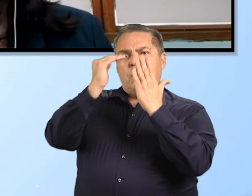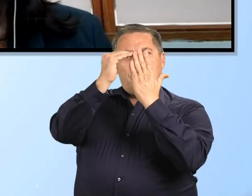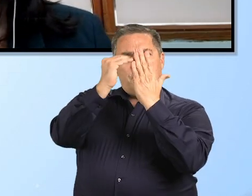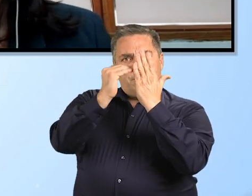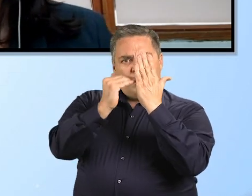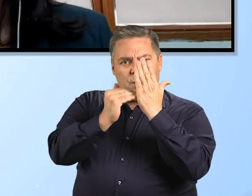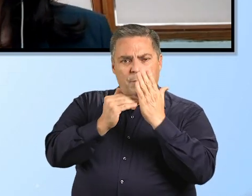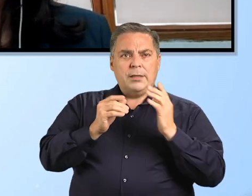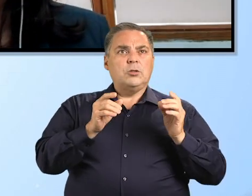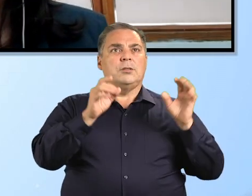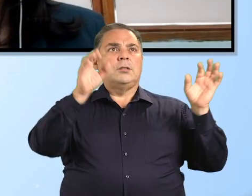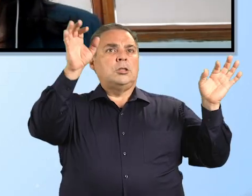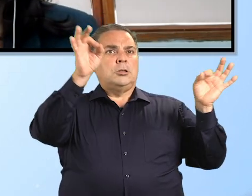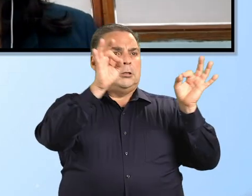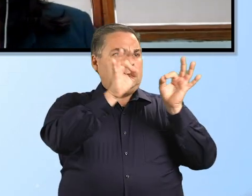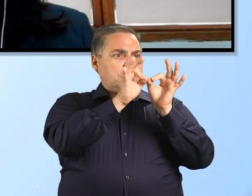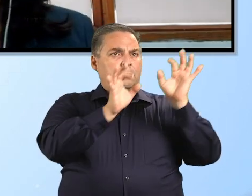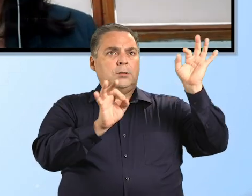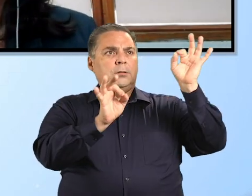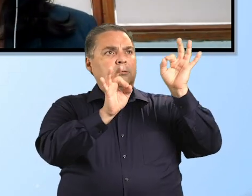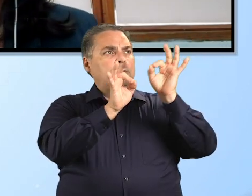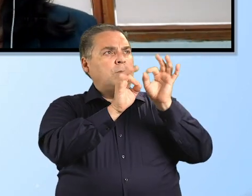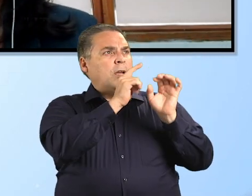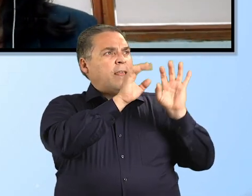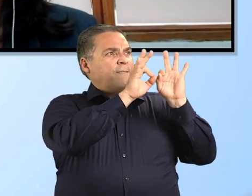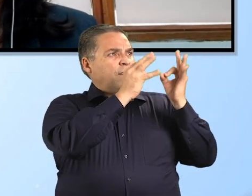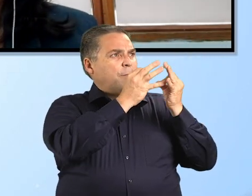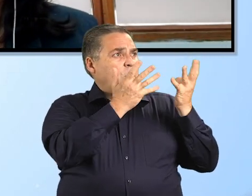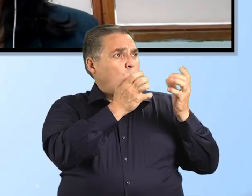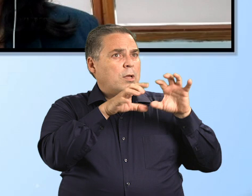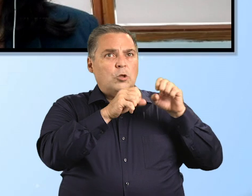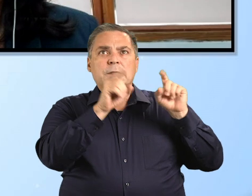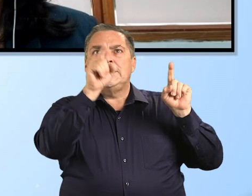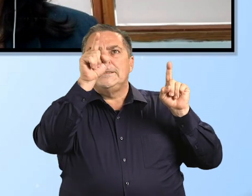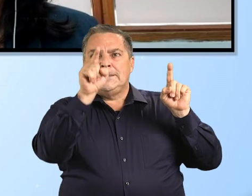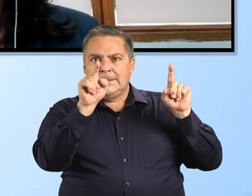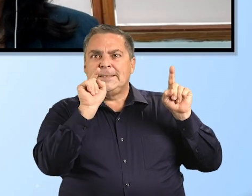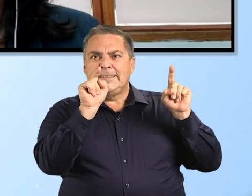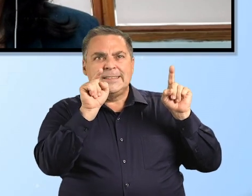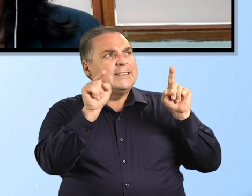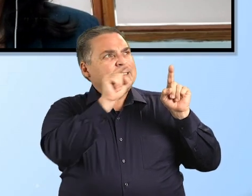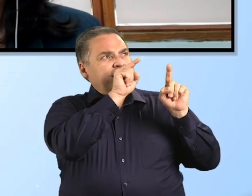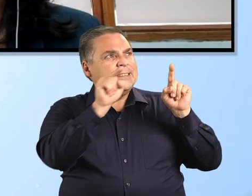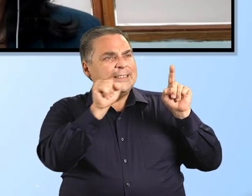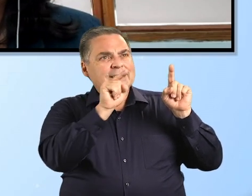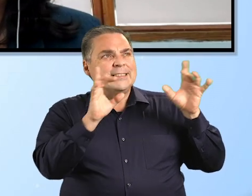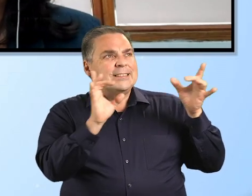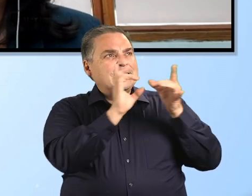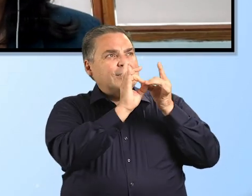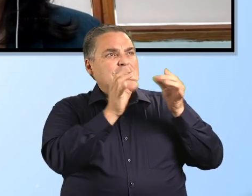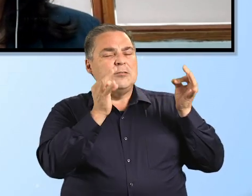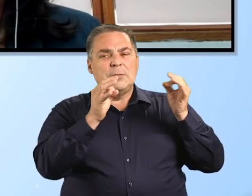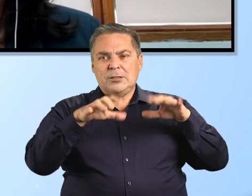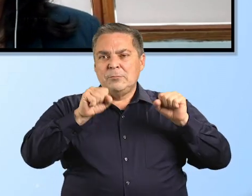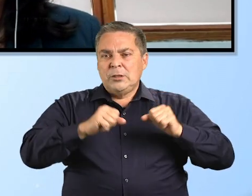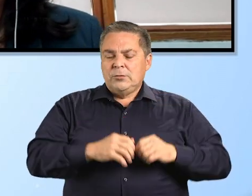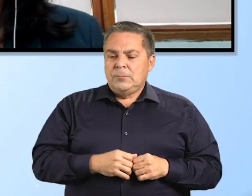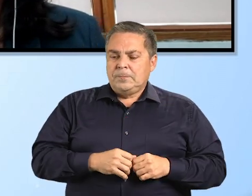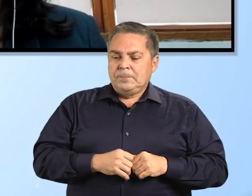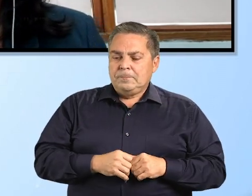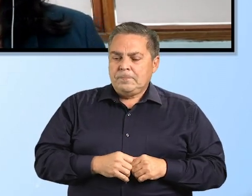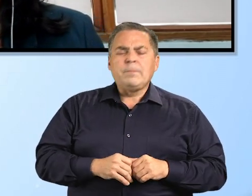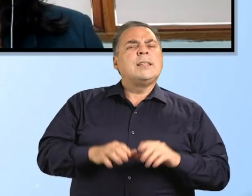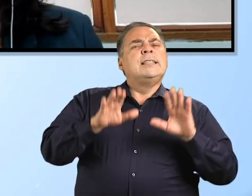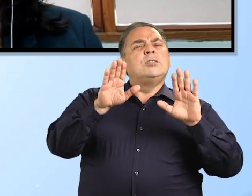se selecciona la familia idónea para cada menor que espera por una familia. ¿Y qué debe hacer una persona que interesa adoptar un niño o